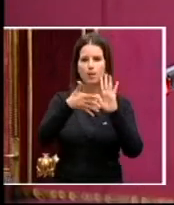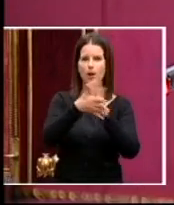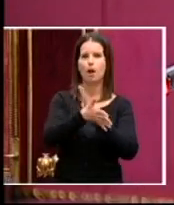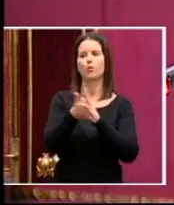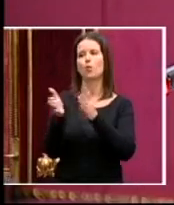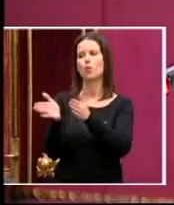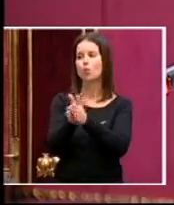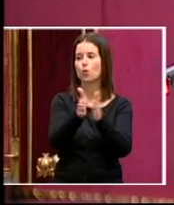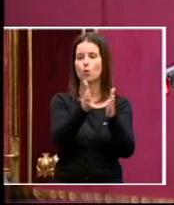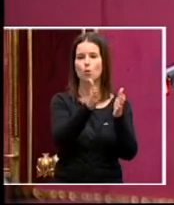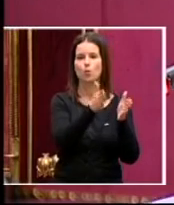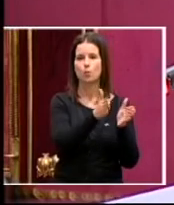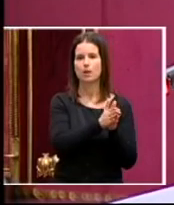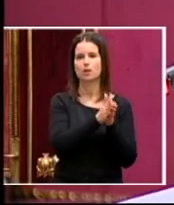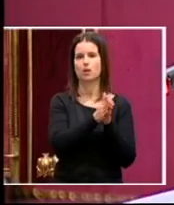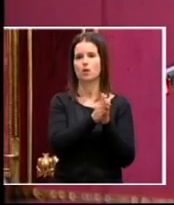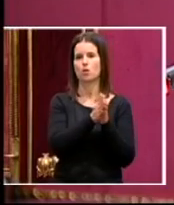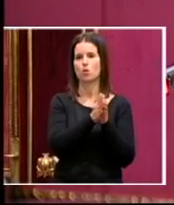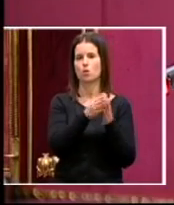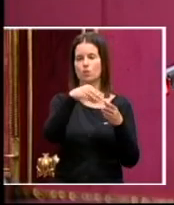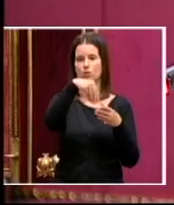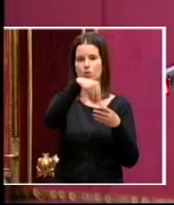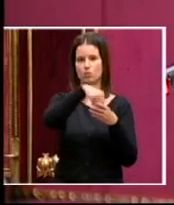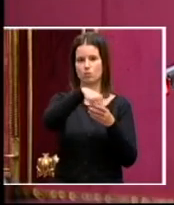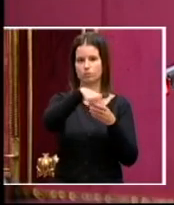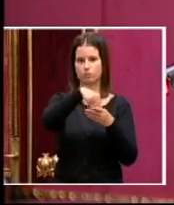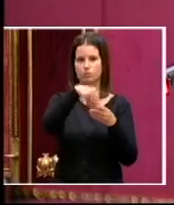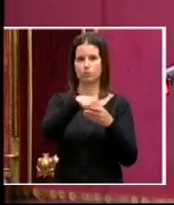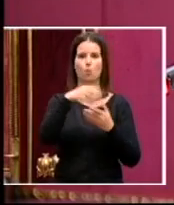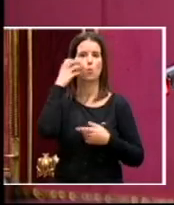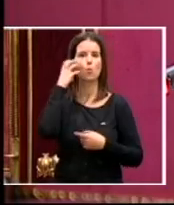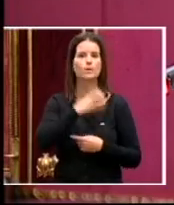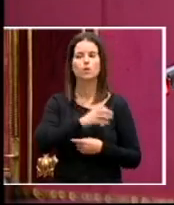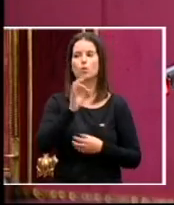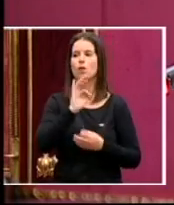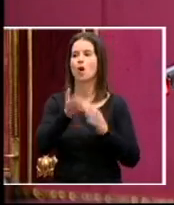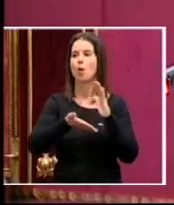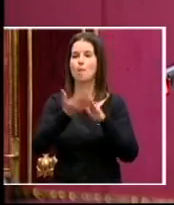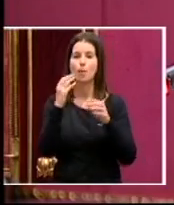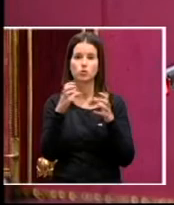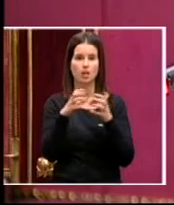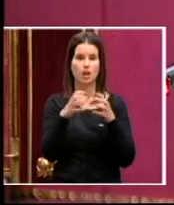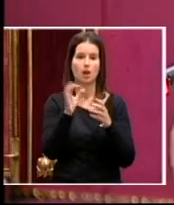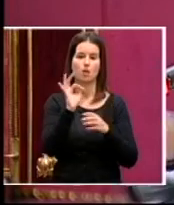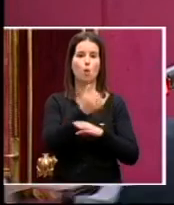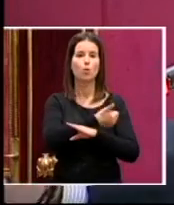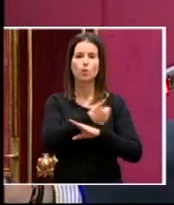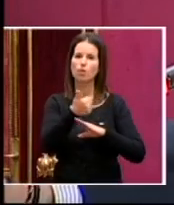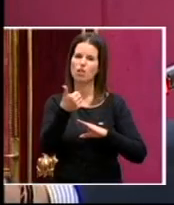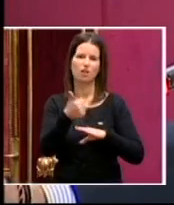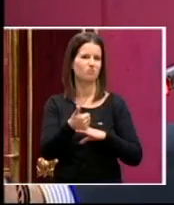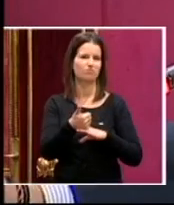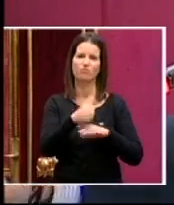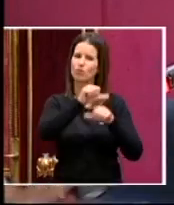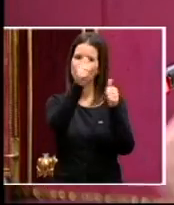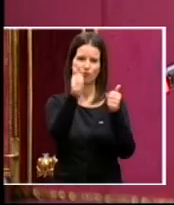compañero de Corporación, el señor Puentedura, como Vamos Granada y Ciudadanos, las formas no han sido las que tenían